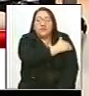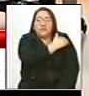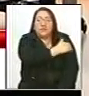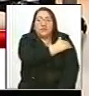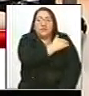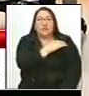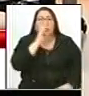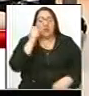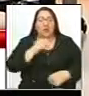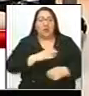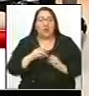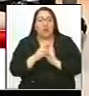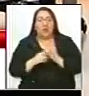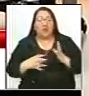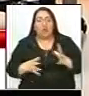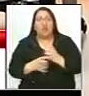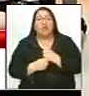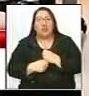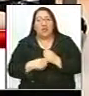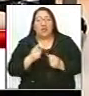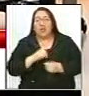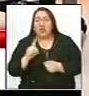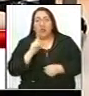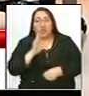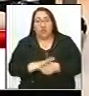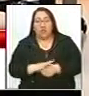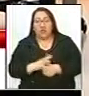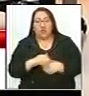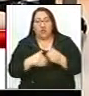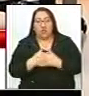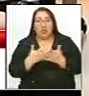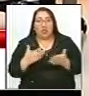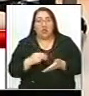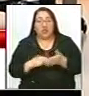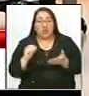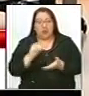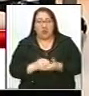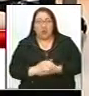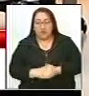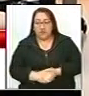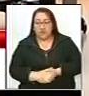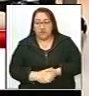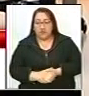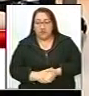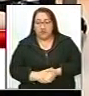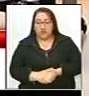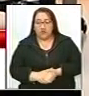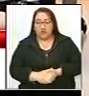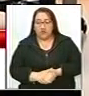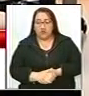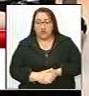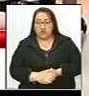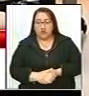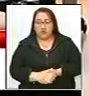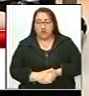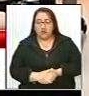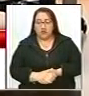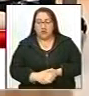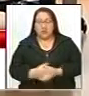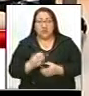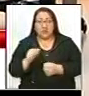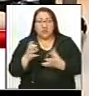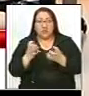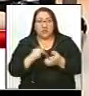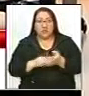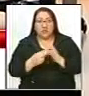gobierno regional hoy día vaya a tomar una decisión y que no vaya a cumplir con los parámetros que se establezcan. Yo lo que sí quisiera es